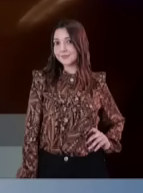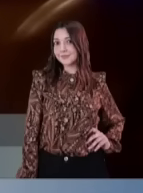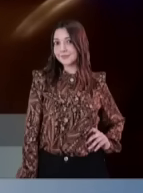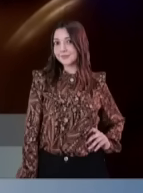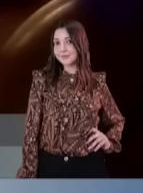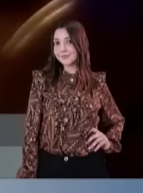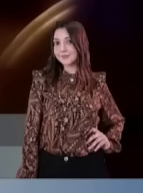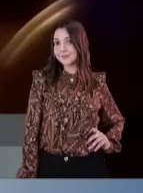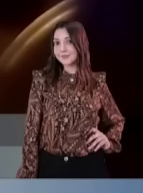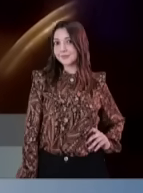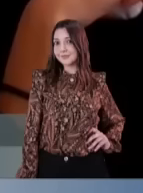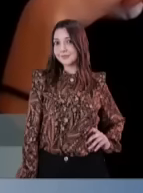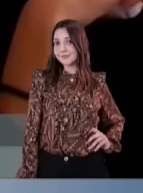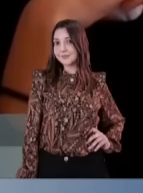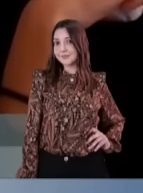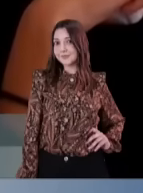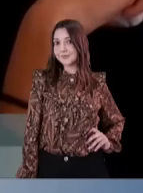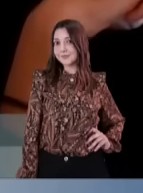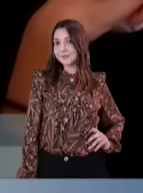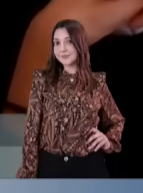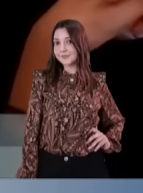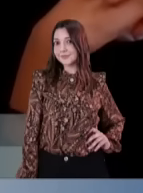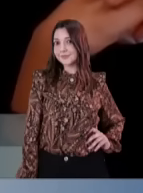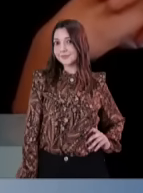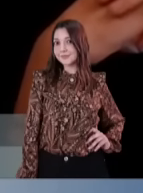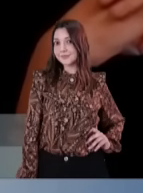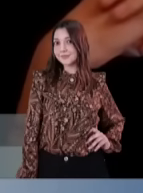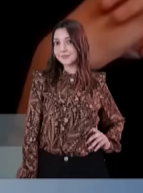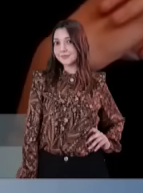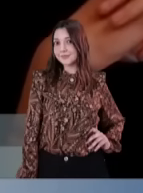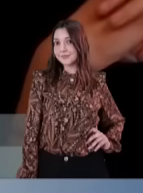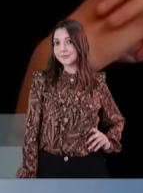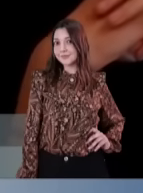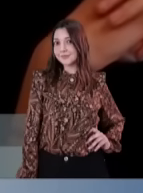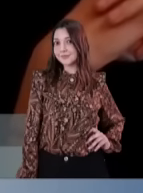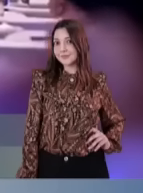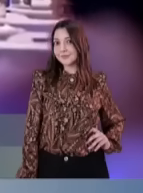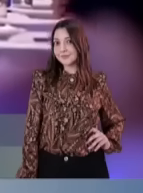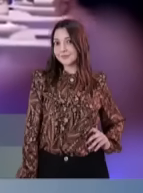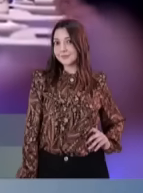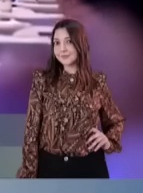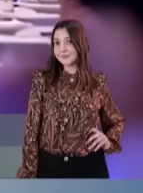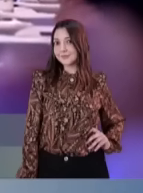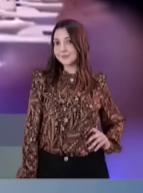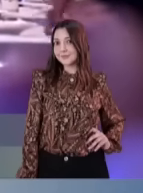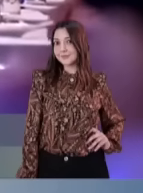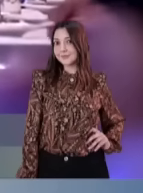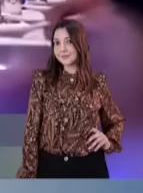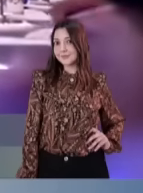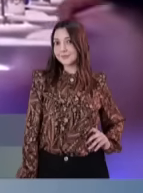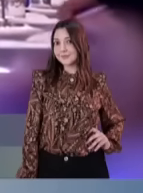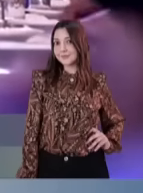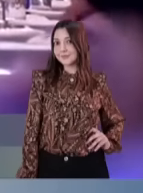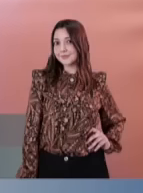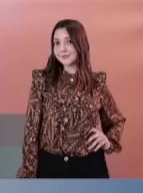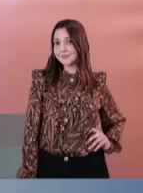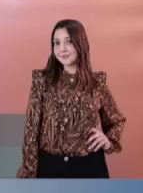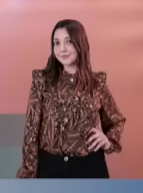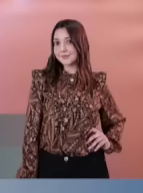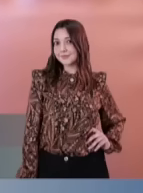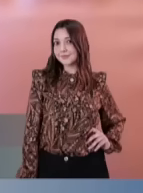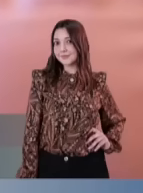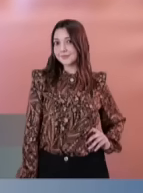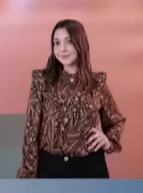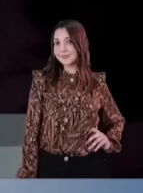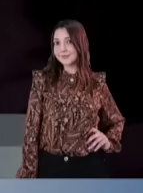se señala que dándole un nuevo aire al gabinete, al equipo del presidente Gabriel Boric, se puede dejar atrás o